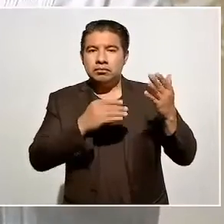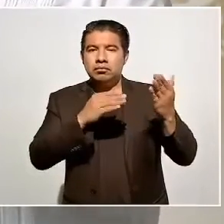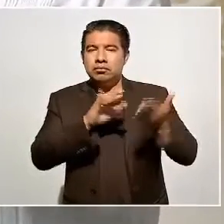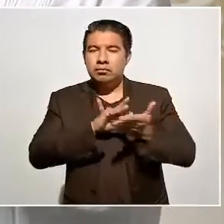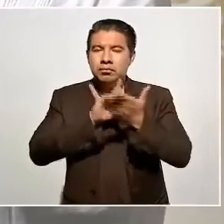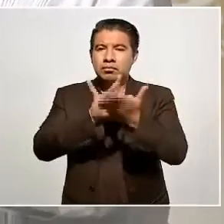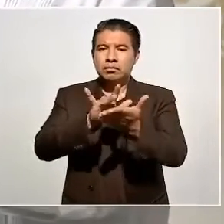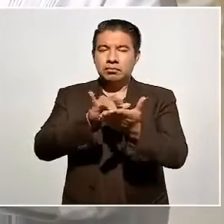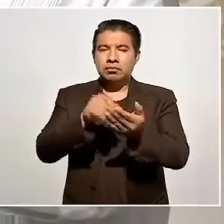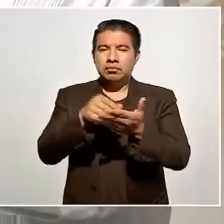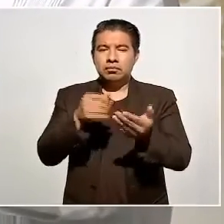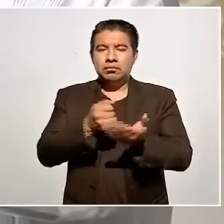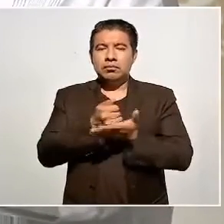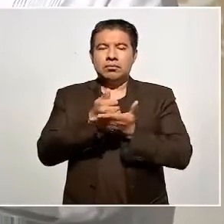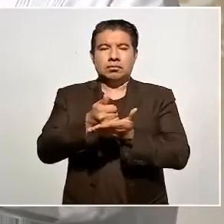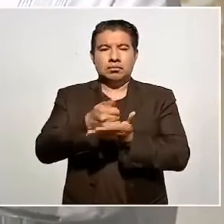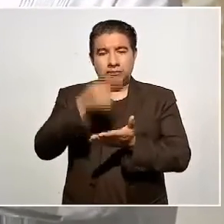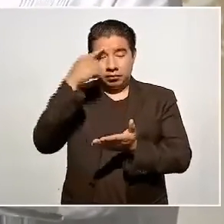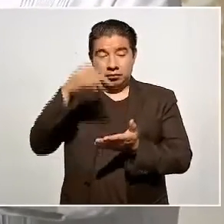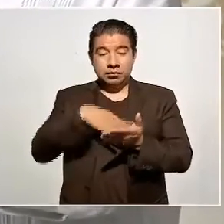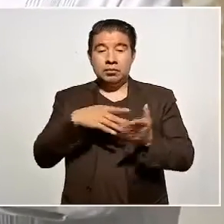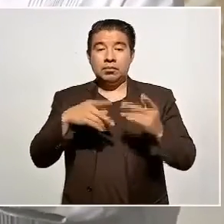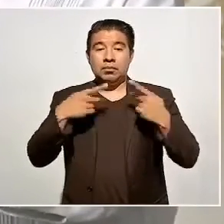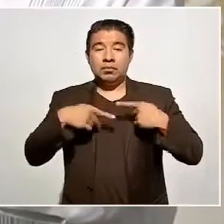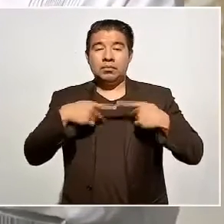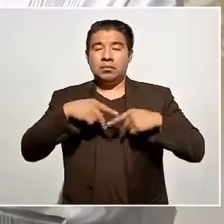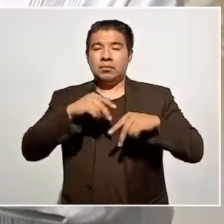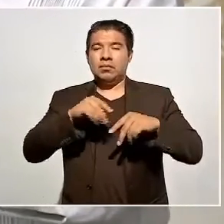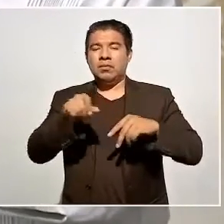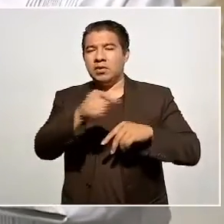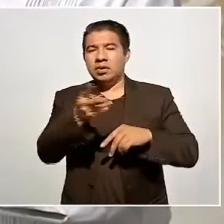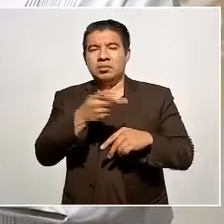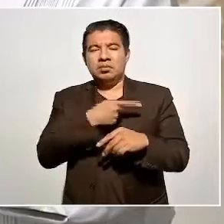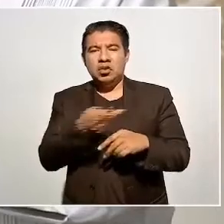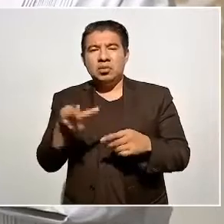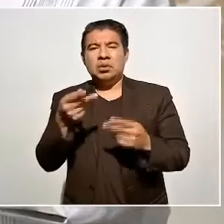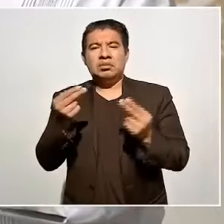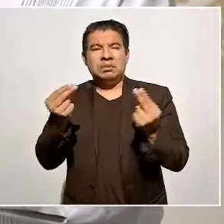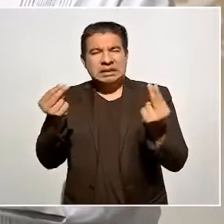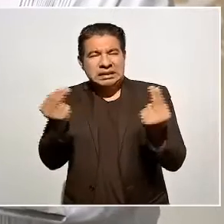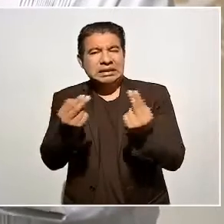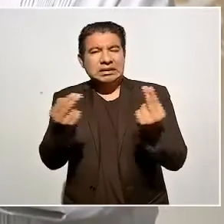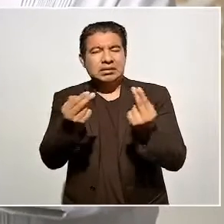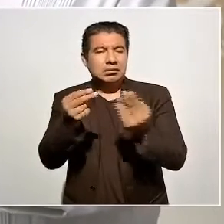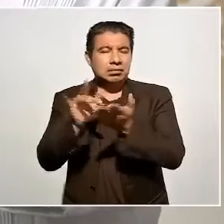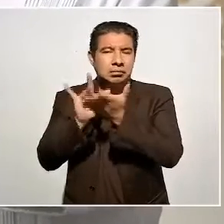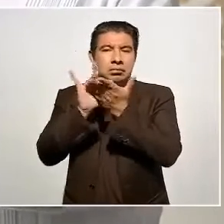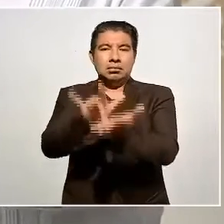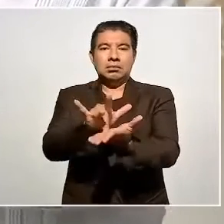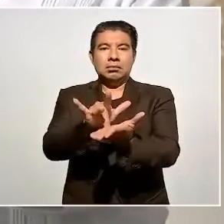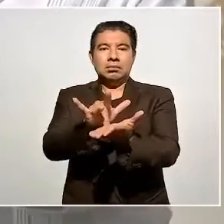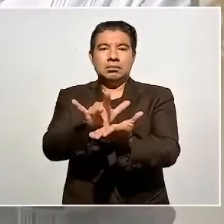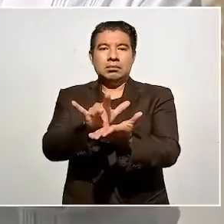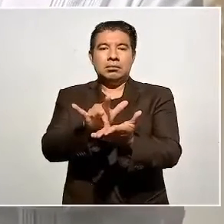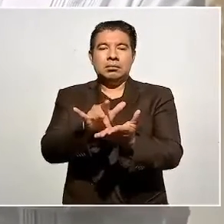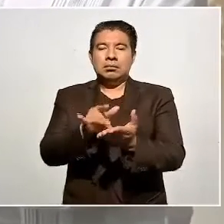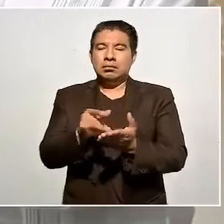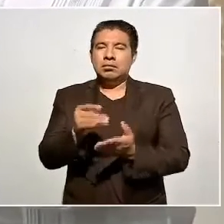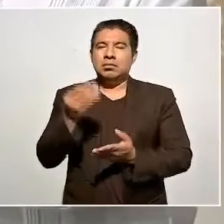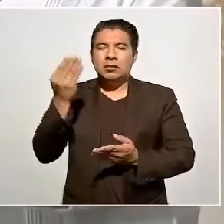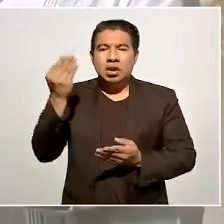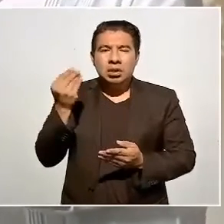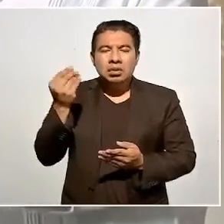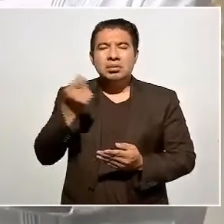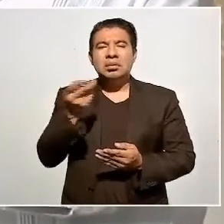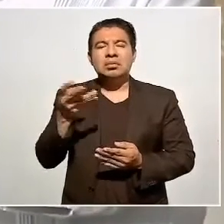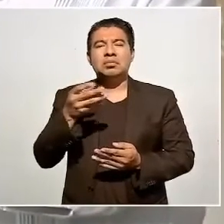destinando presupuesto al pueblo, a la gente pobre, a la gente necesitada, a las pensiones a adultos